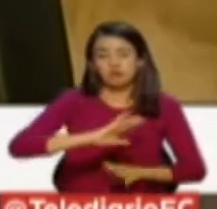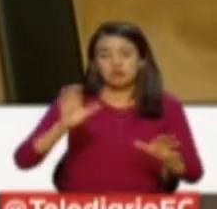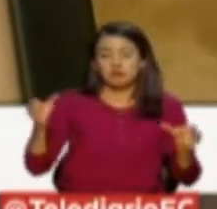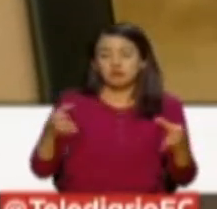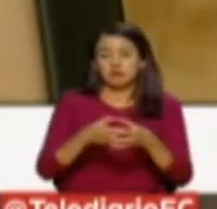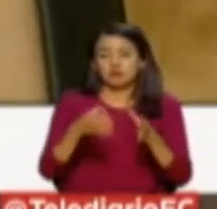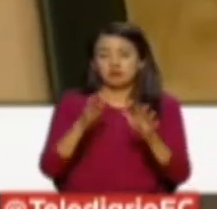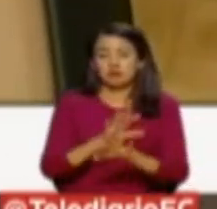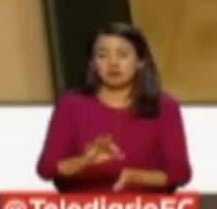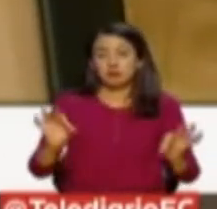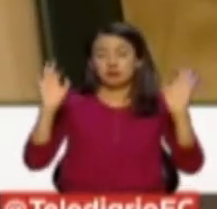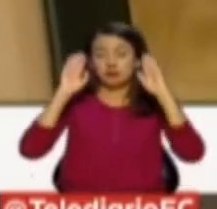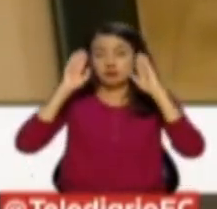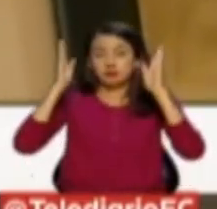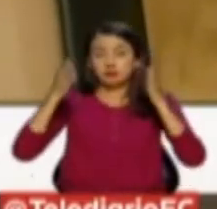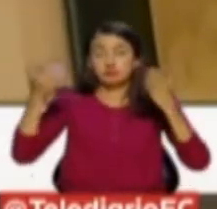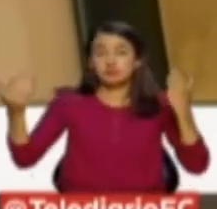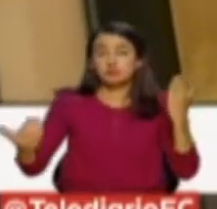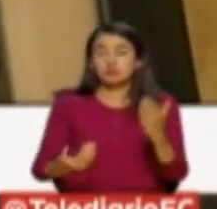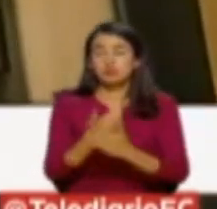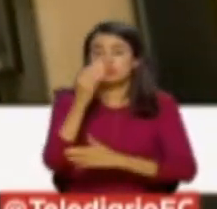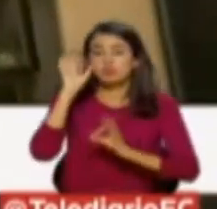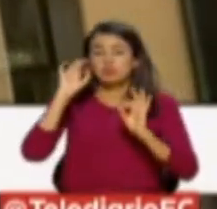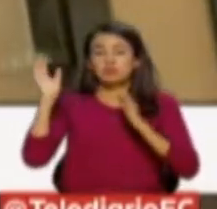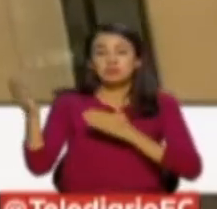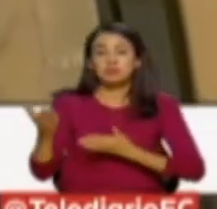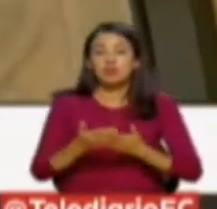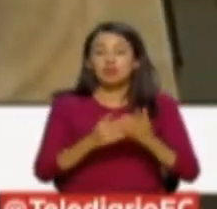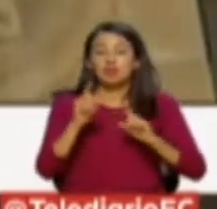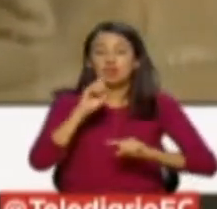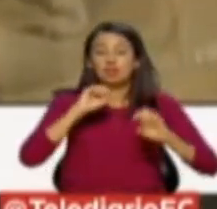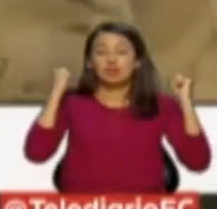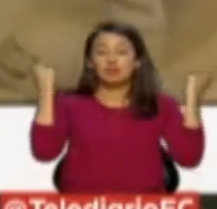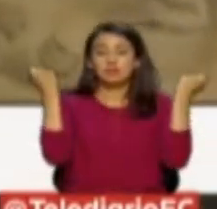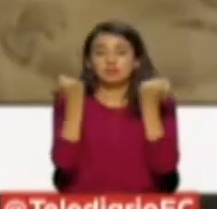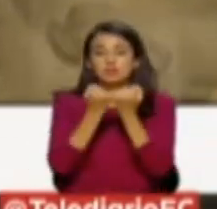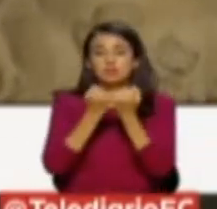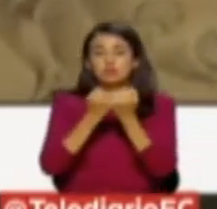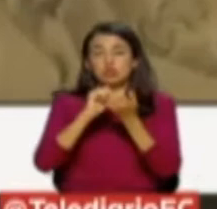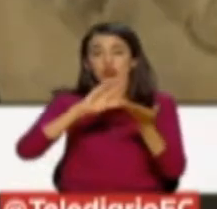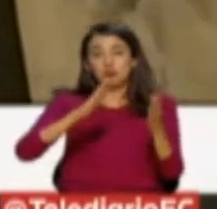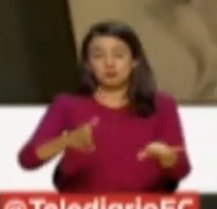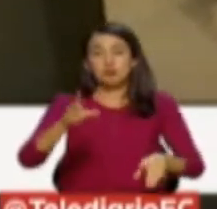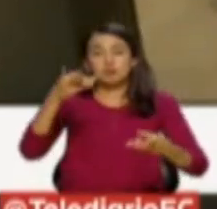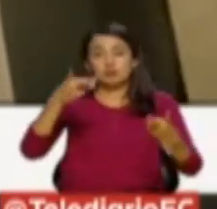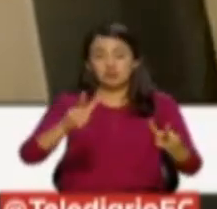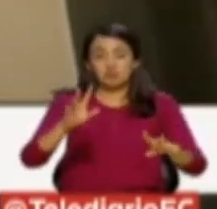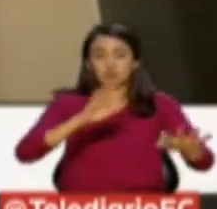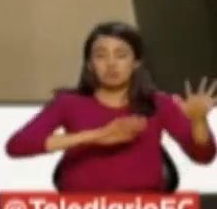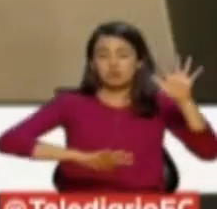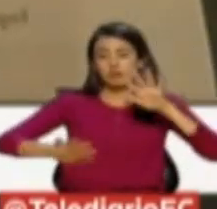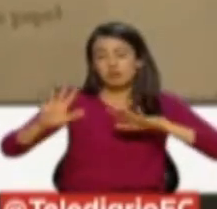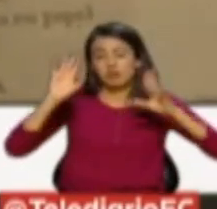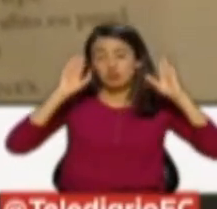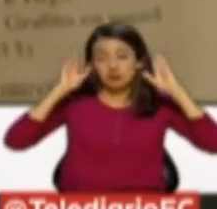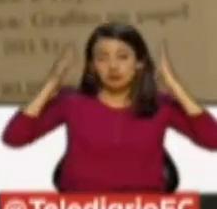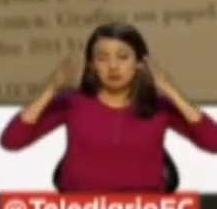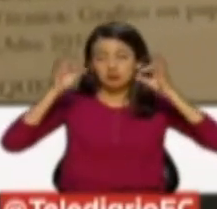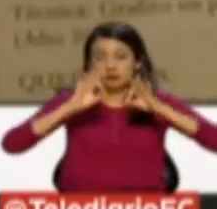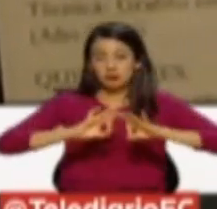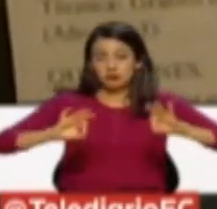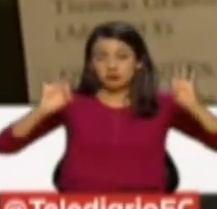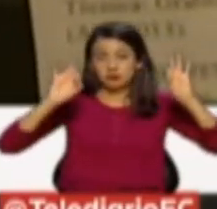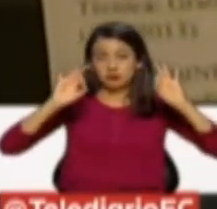resultar hay otra obra que habla de acerca de la sociedad de la religión y la muerte en cierta manera la sociedad nos comemos